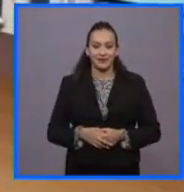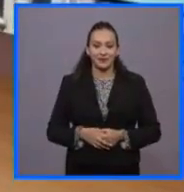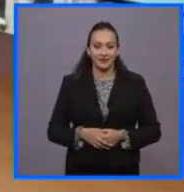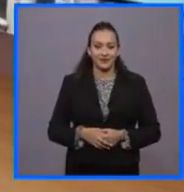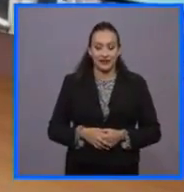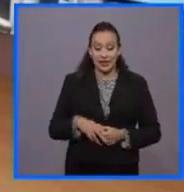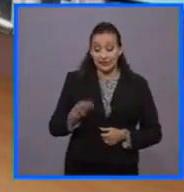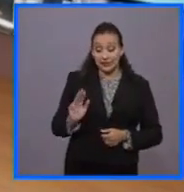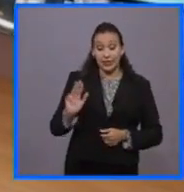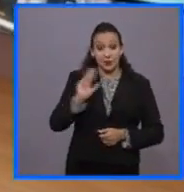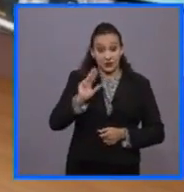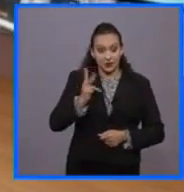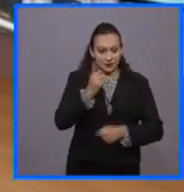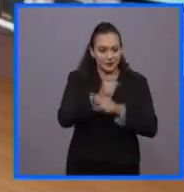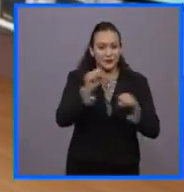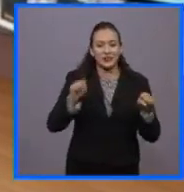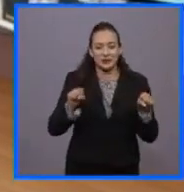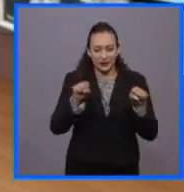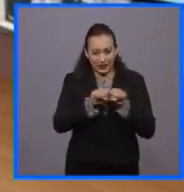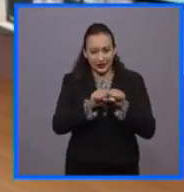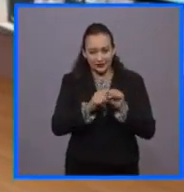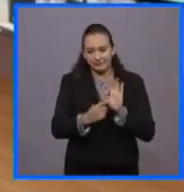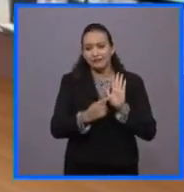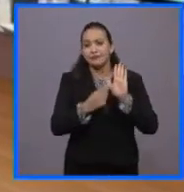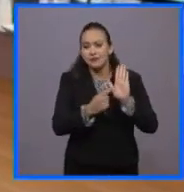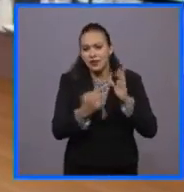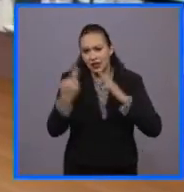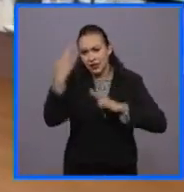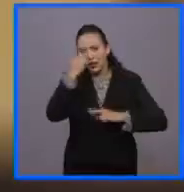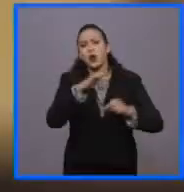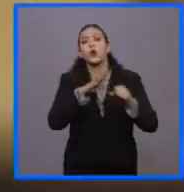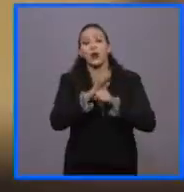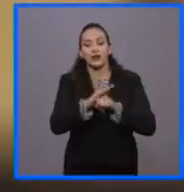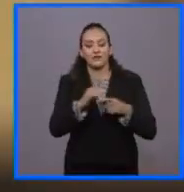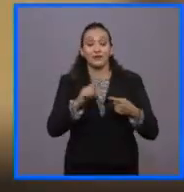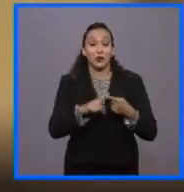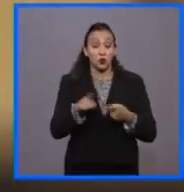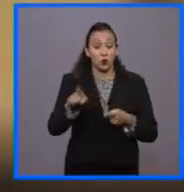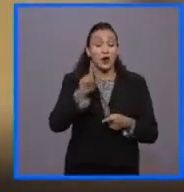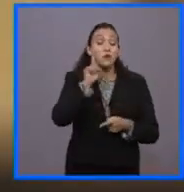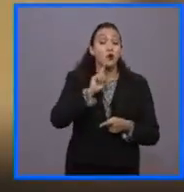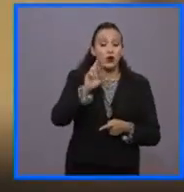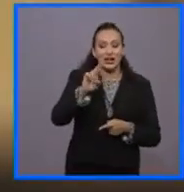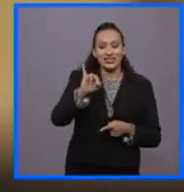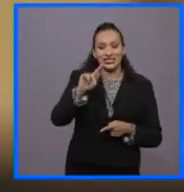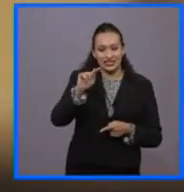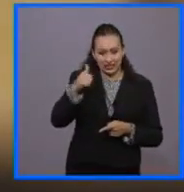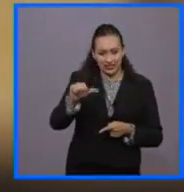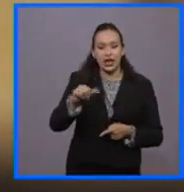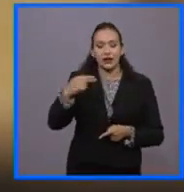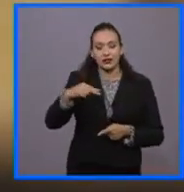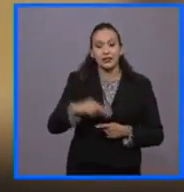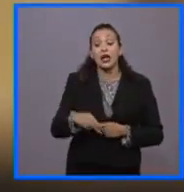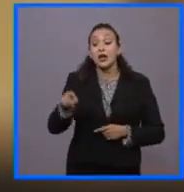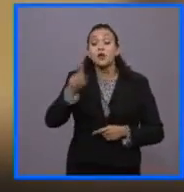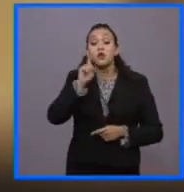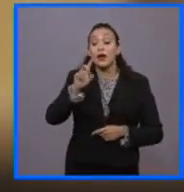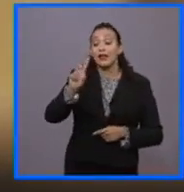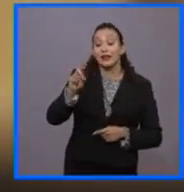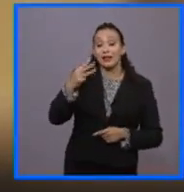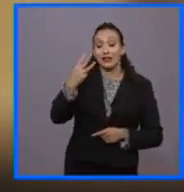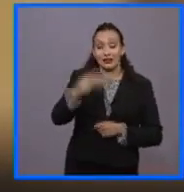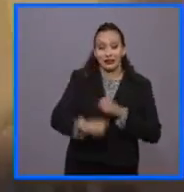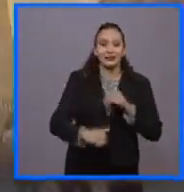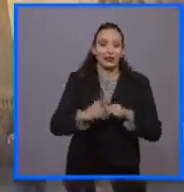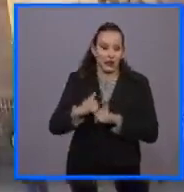Este miércoles, la primera sala de la Corte podría resolver el caso de Rita, una mujer de 33 años, a quien en 2016